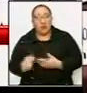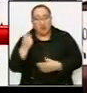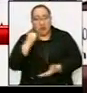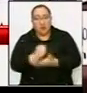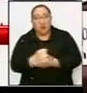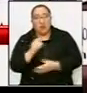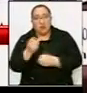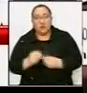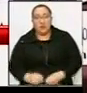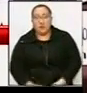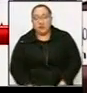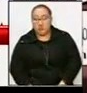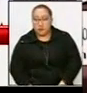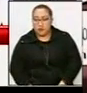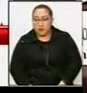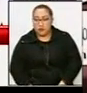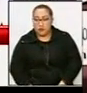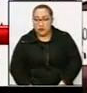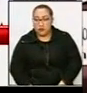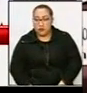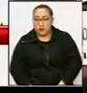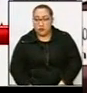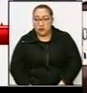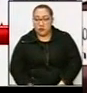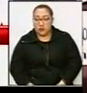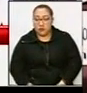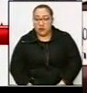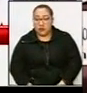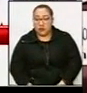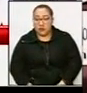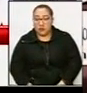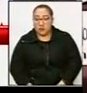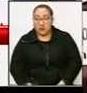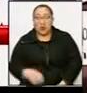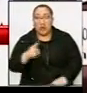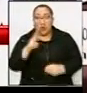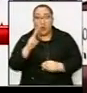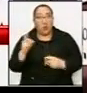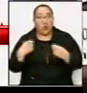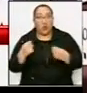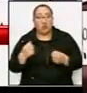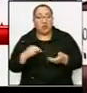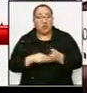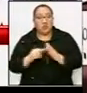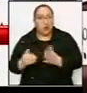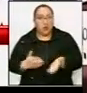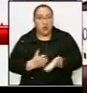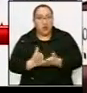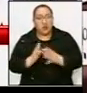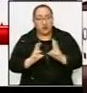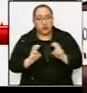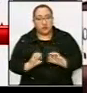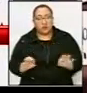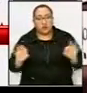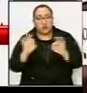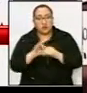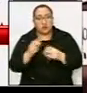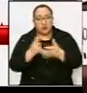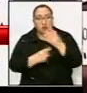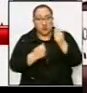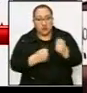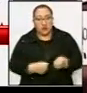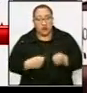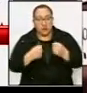el presupuesto y ver que algunos sectores que no gastan con rapidez se oriente a un tema tan fundamental que es la agricultura